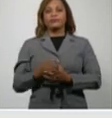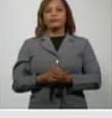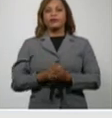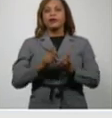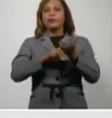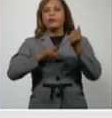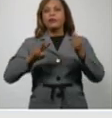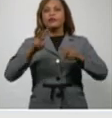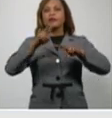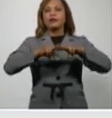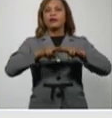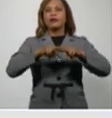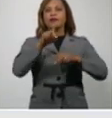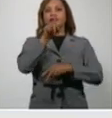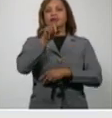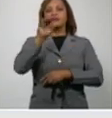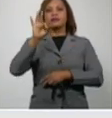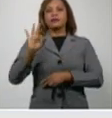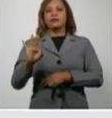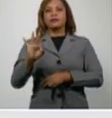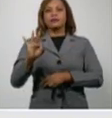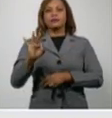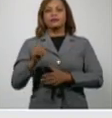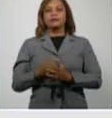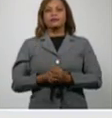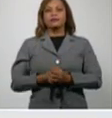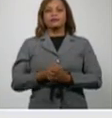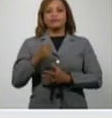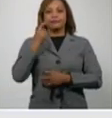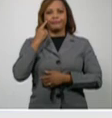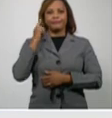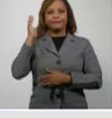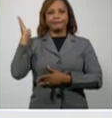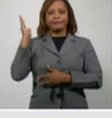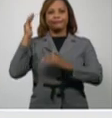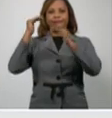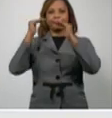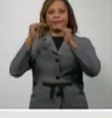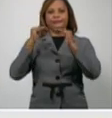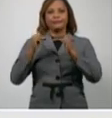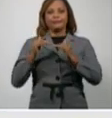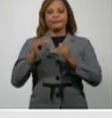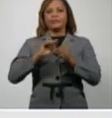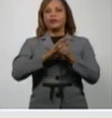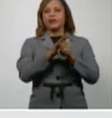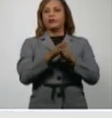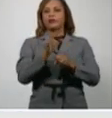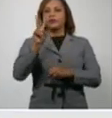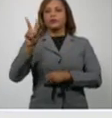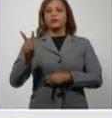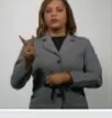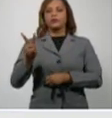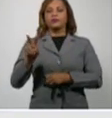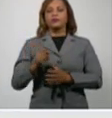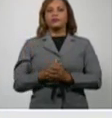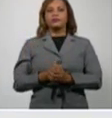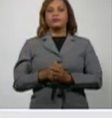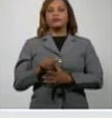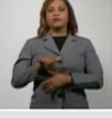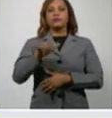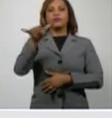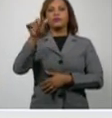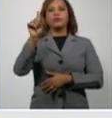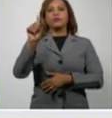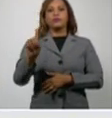de La Habana 18, ahí lo tienen, de Arroyo Naranjo 2, de Boyeros